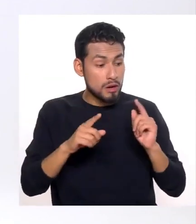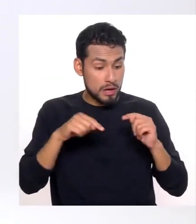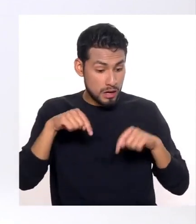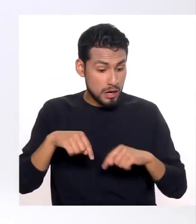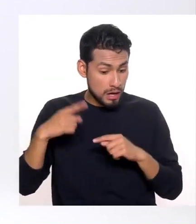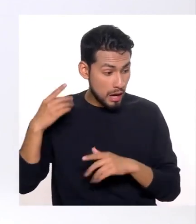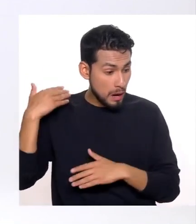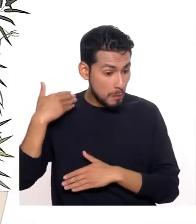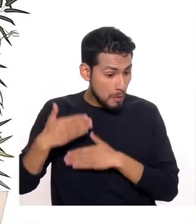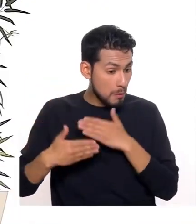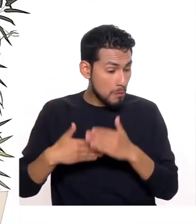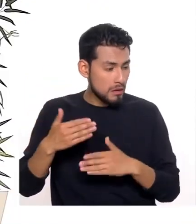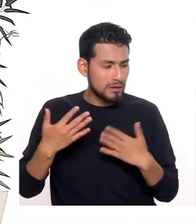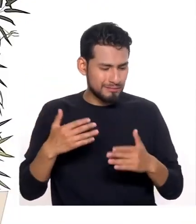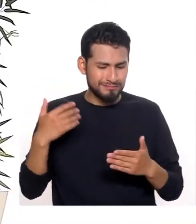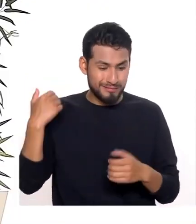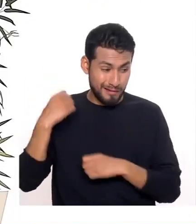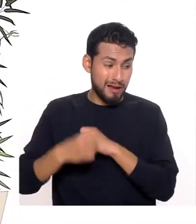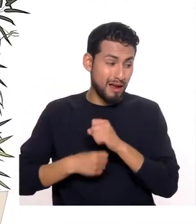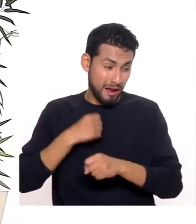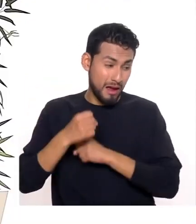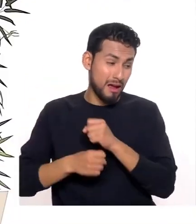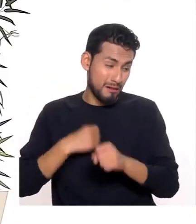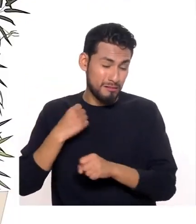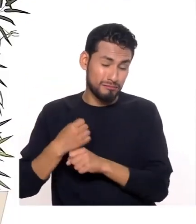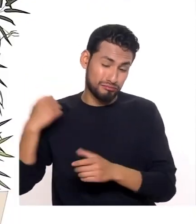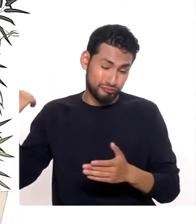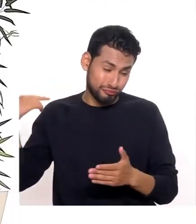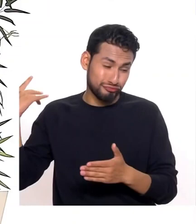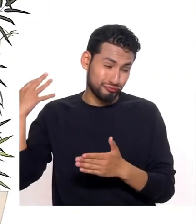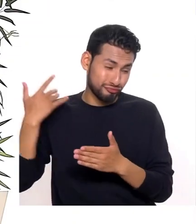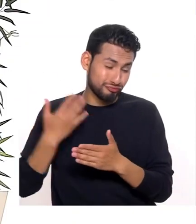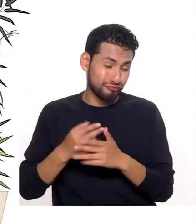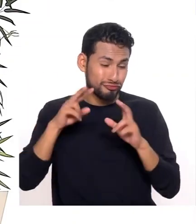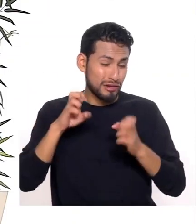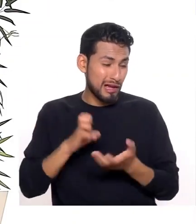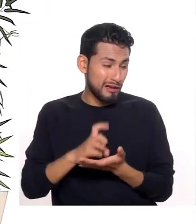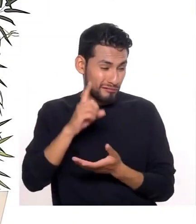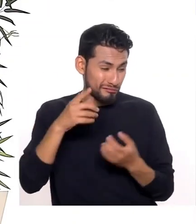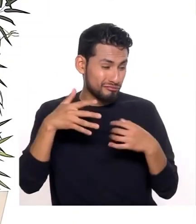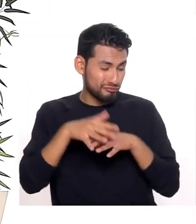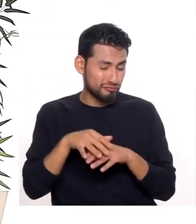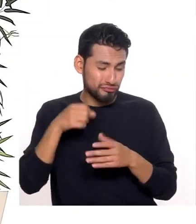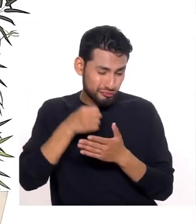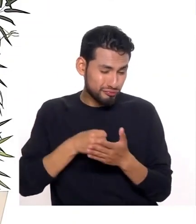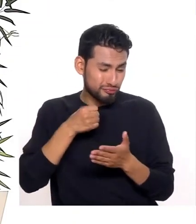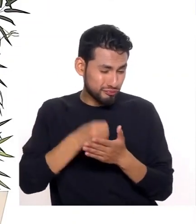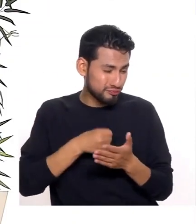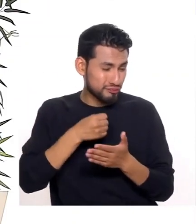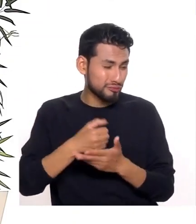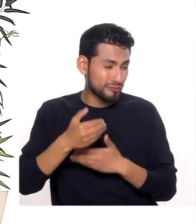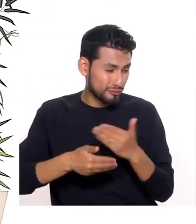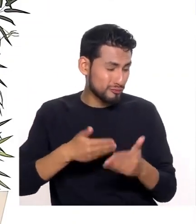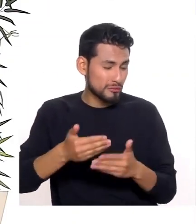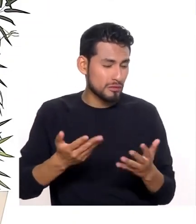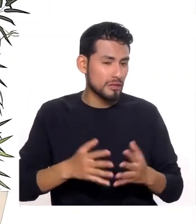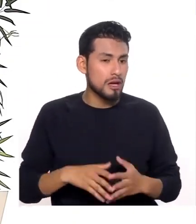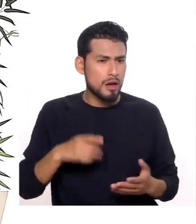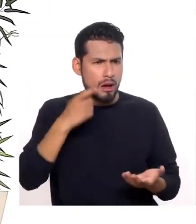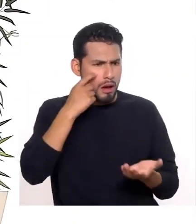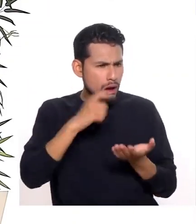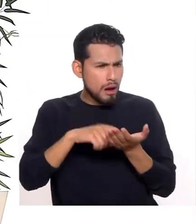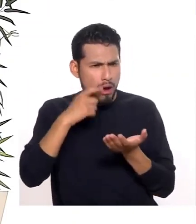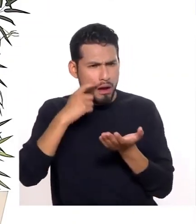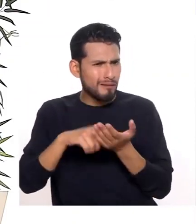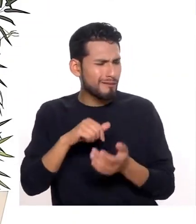el caminar, porque llevamos bastantes años en educación inclusiva, en esta lucha, nos damos